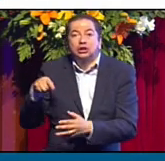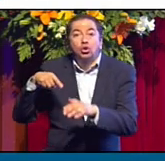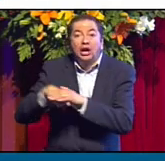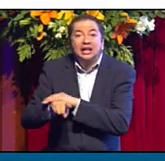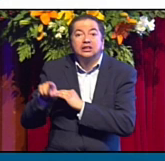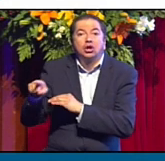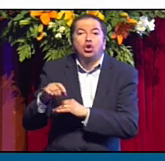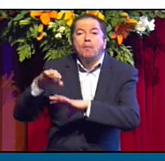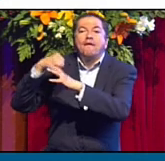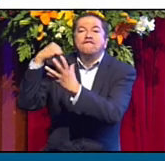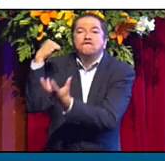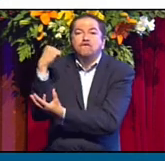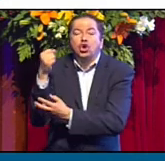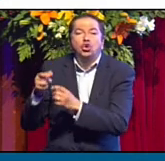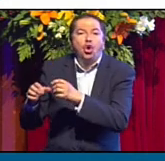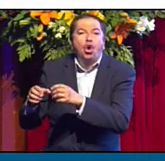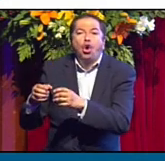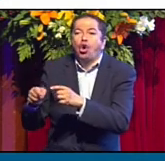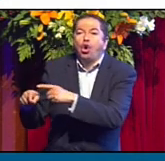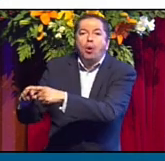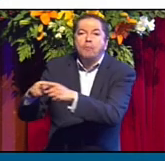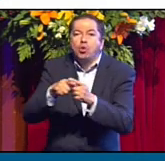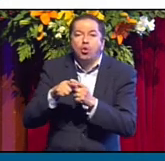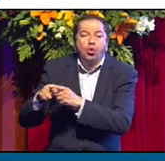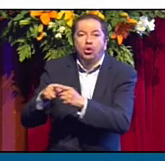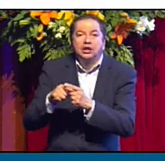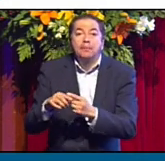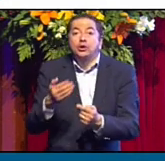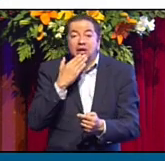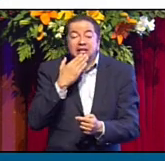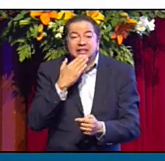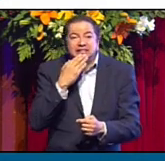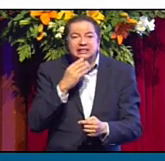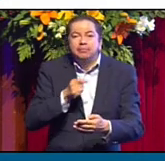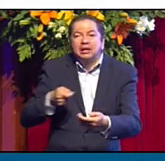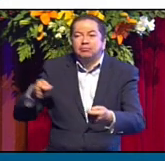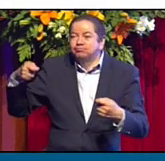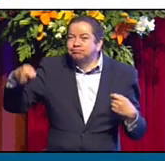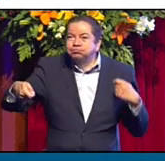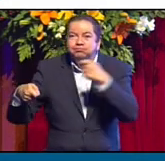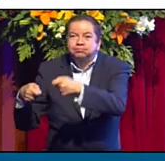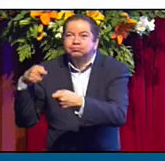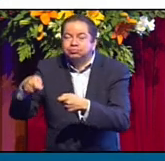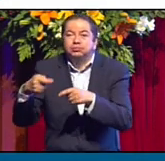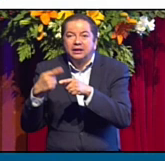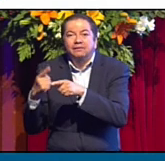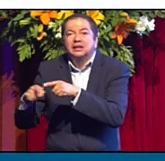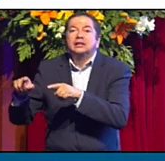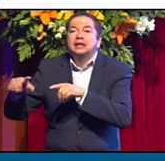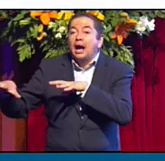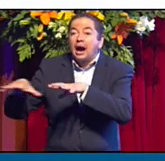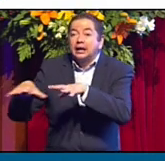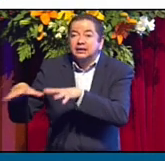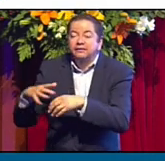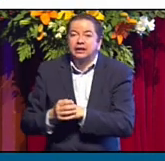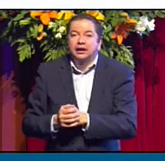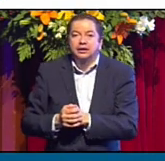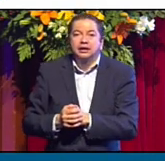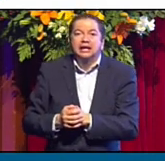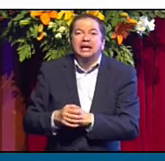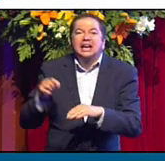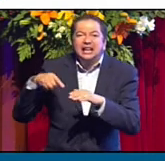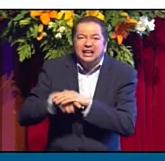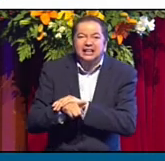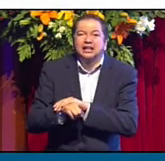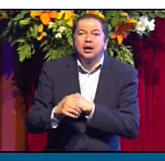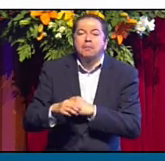ingresos, el fondo común. Pero también los tributos sobre el uso de bienes y la realización de actividades, como los ingresos